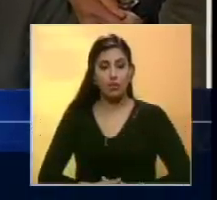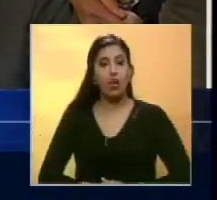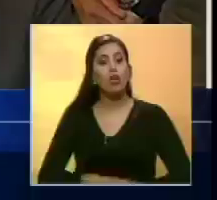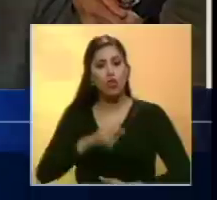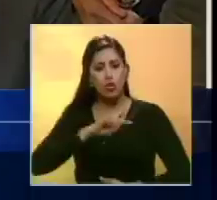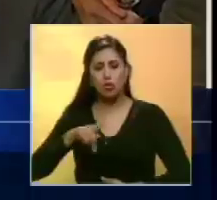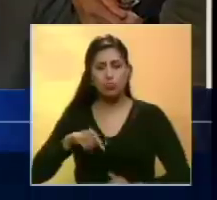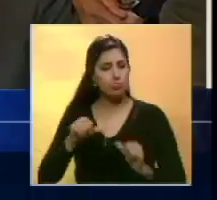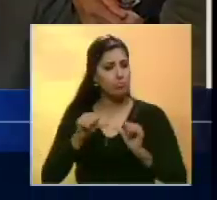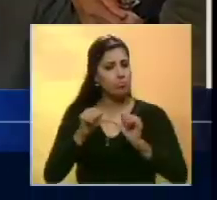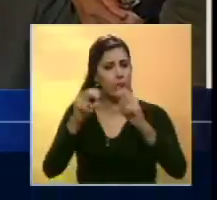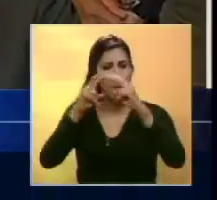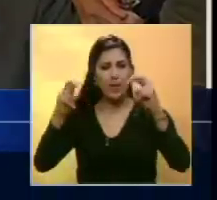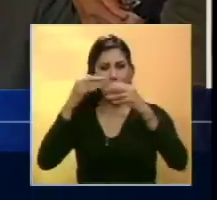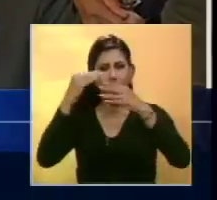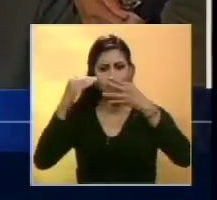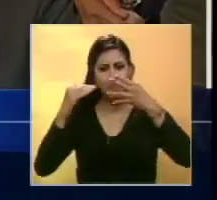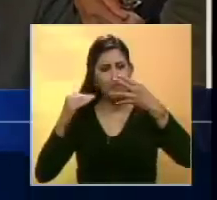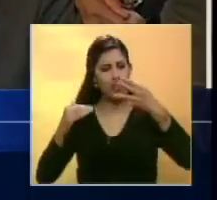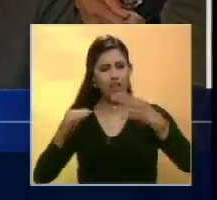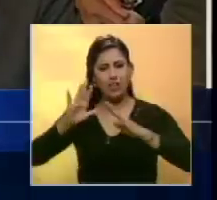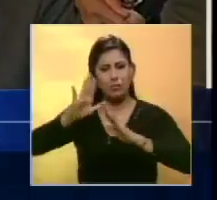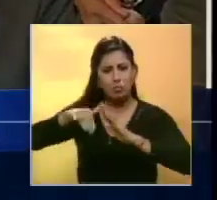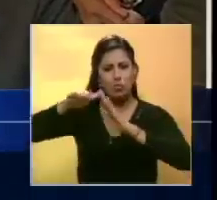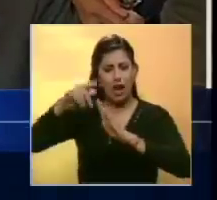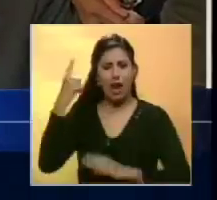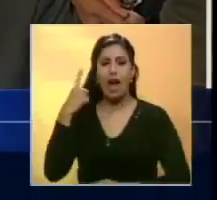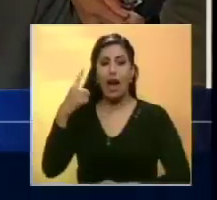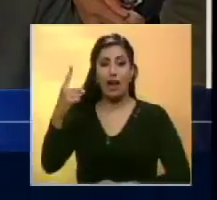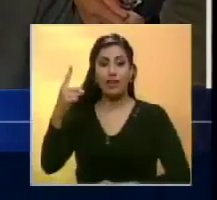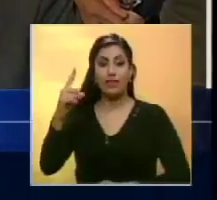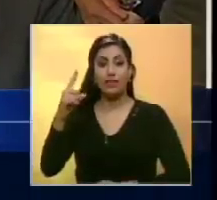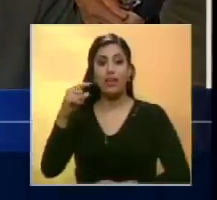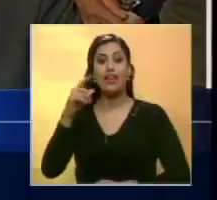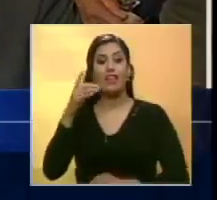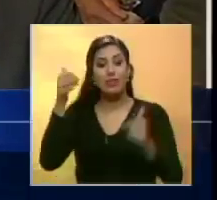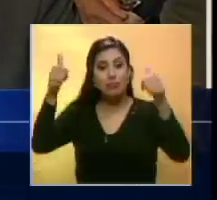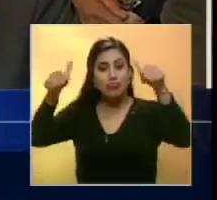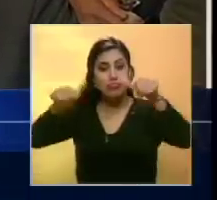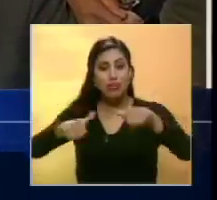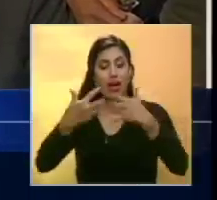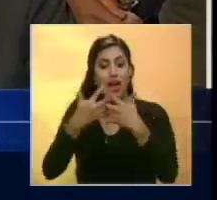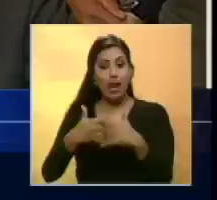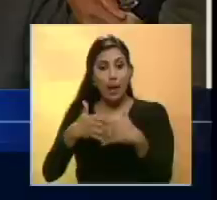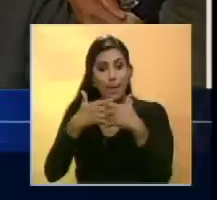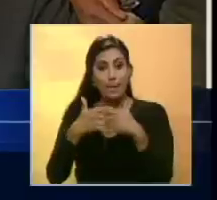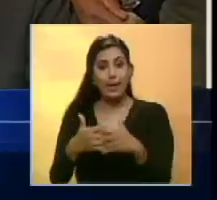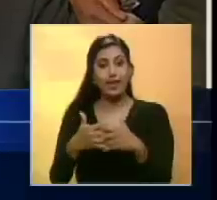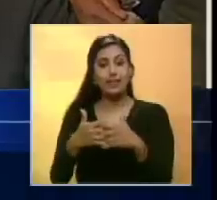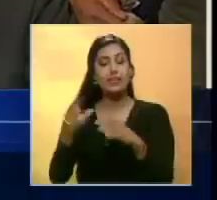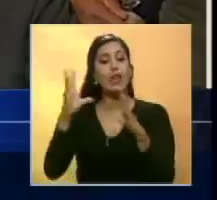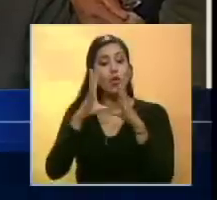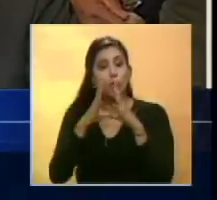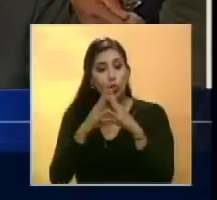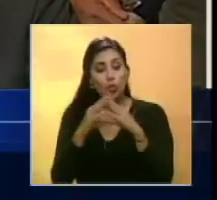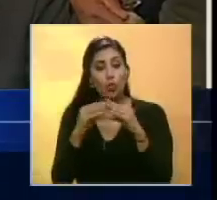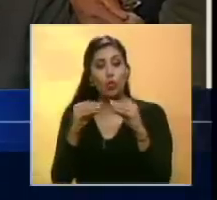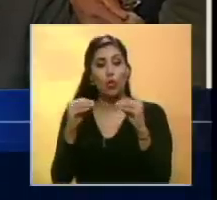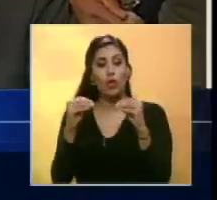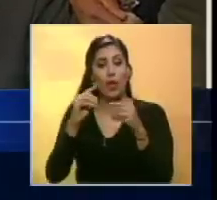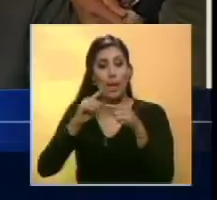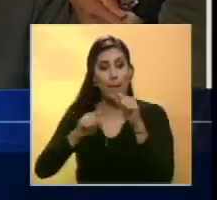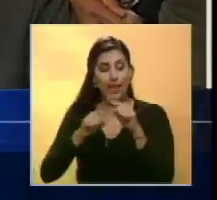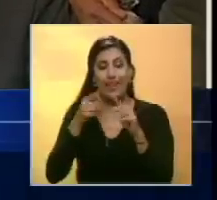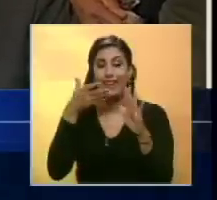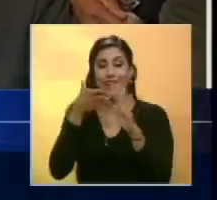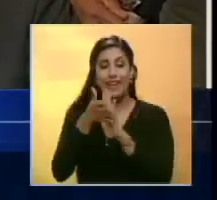Vamos a seguir investigando diversos hechos de corrupción, la ruina del aparato productivo y de las empresas